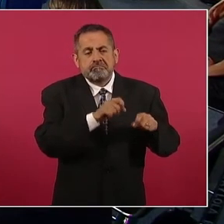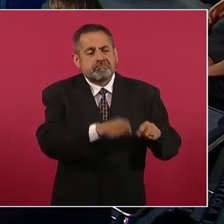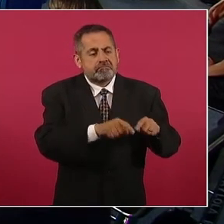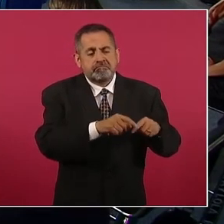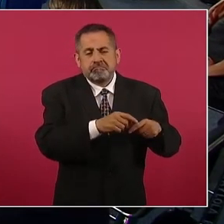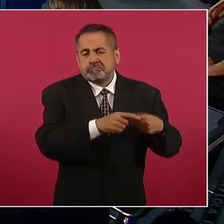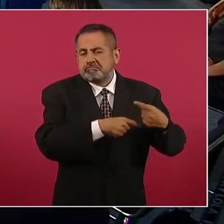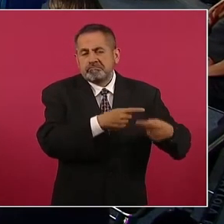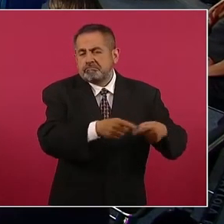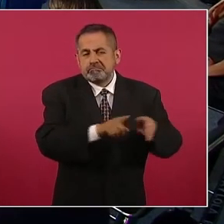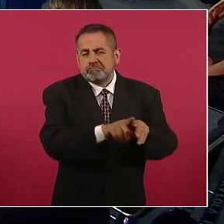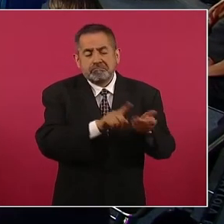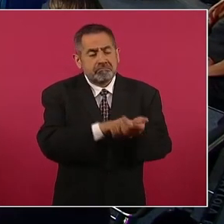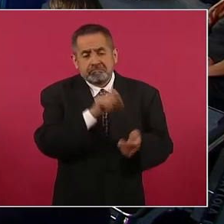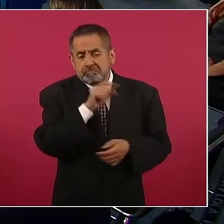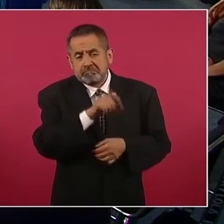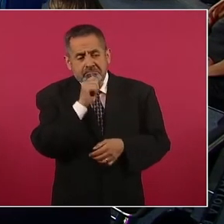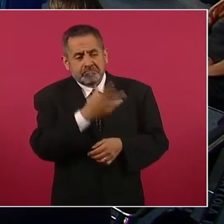siempre.